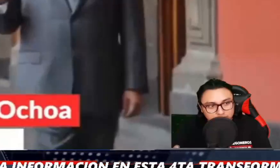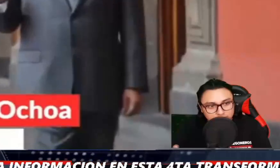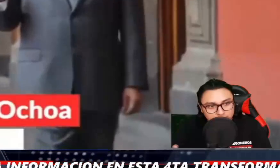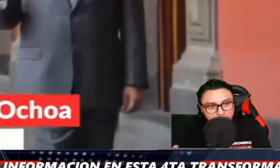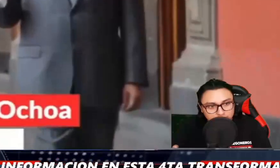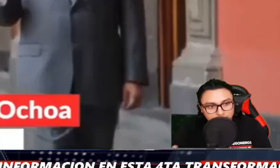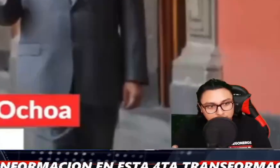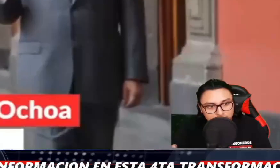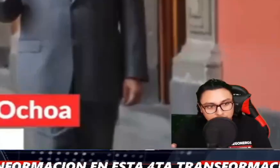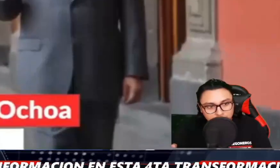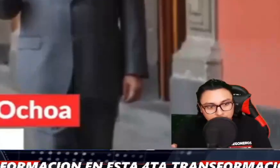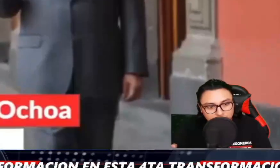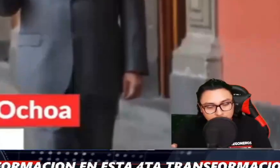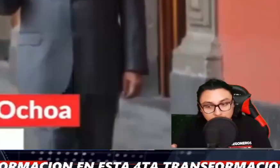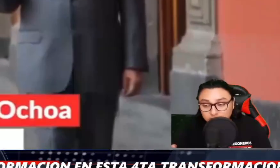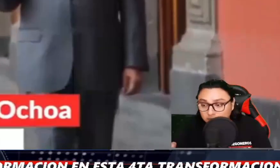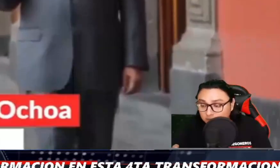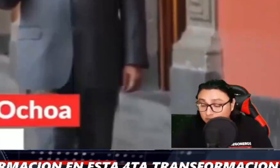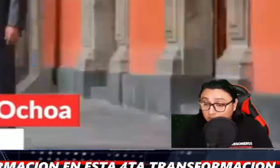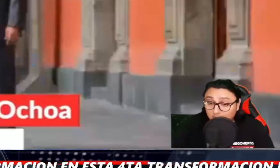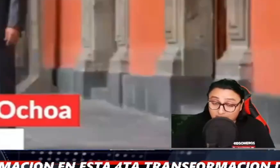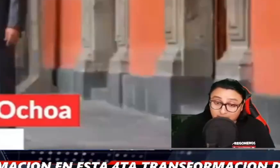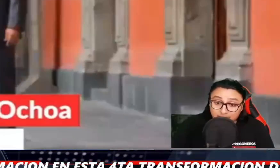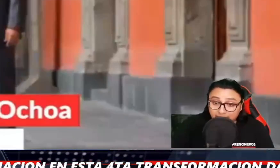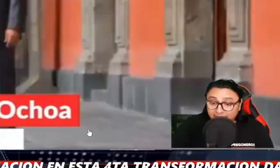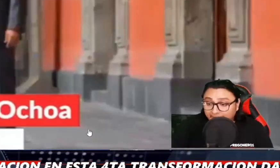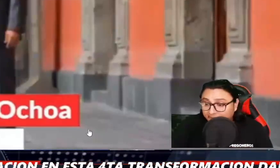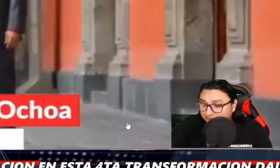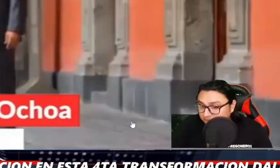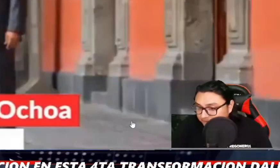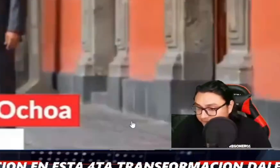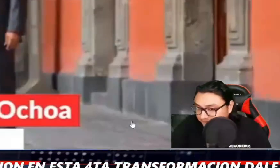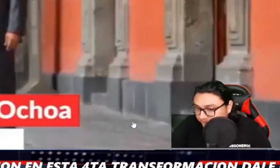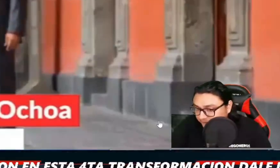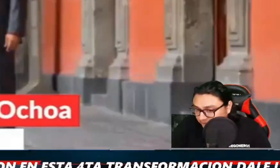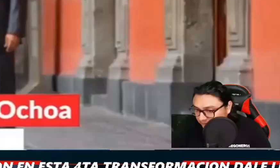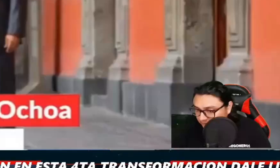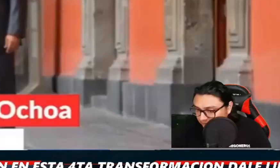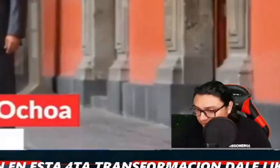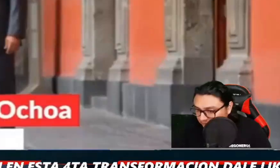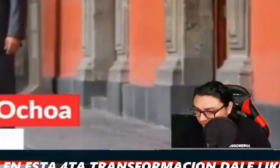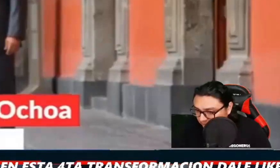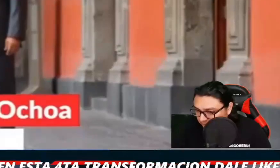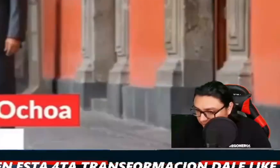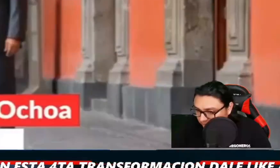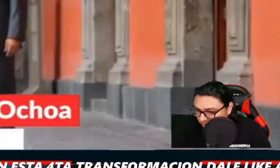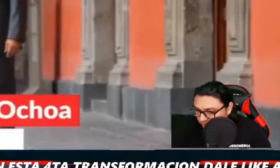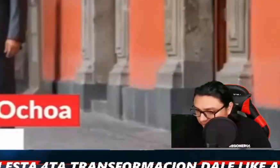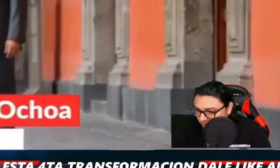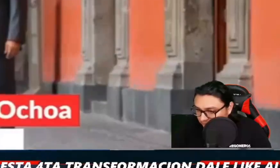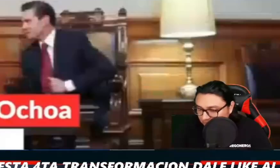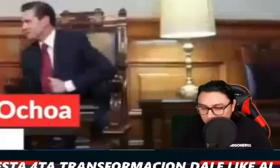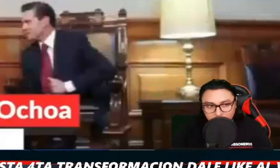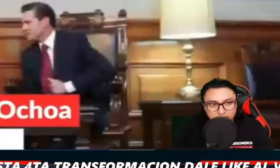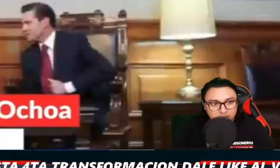quiere decir? Que lo ayudaron a que ganara con más votos. Si le permiten que tenga una sobrerrepresentación en la